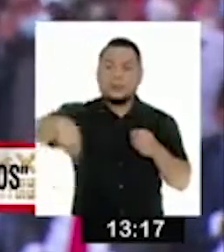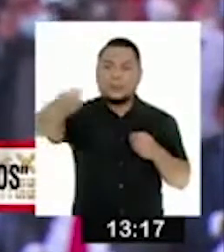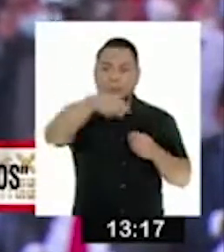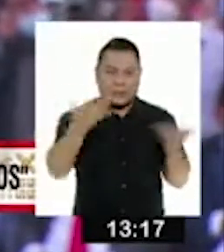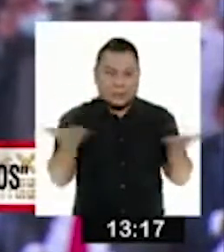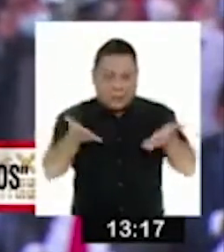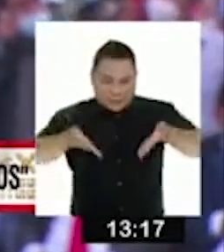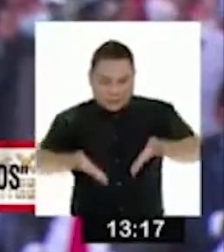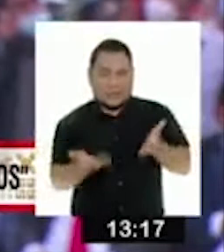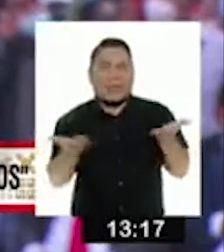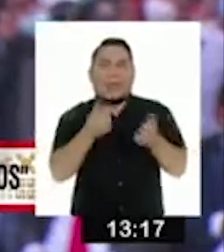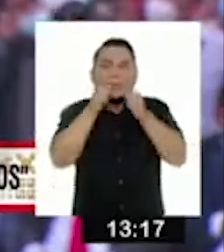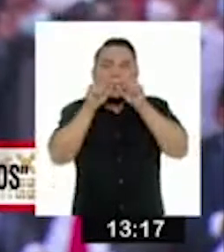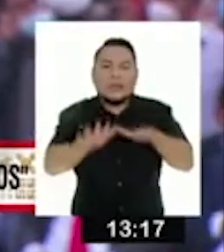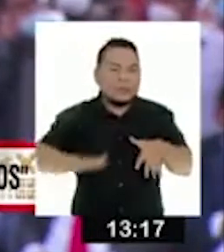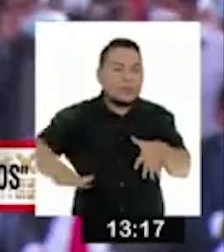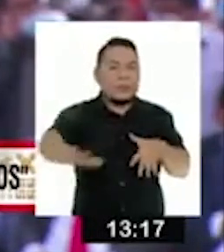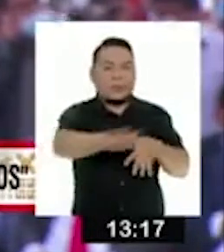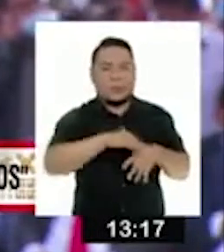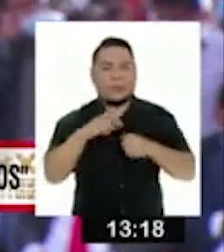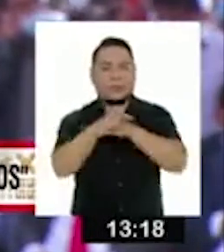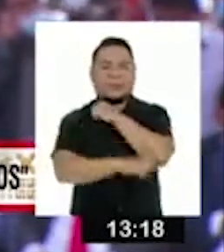en este bendito suelo.